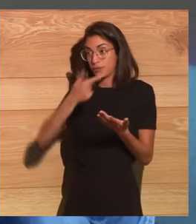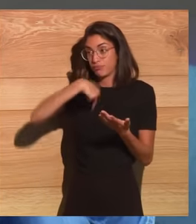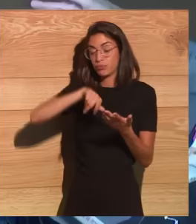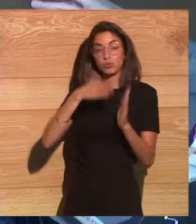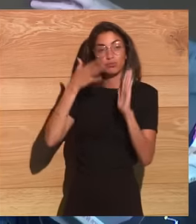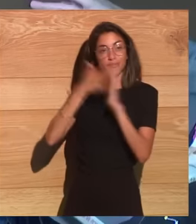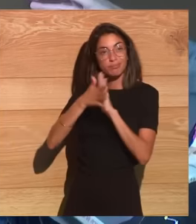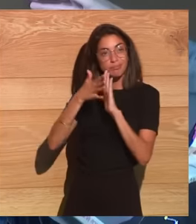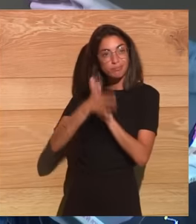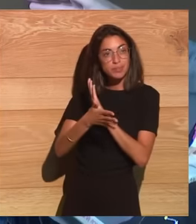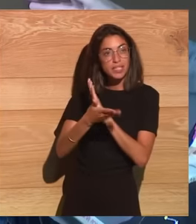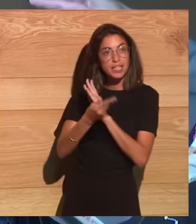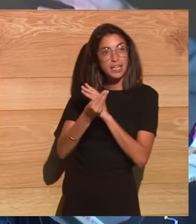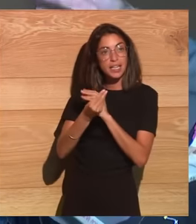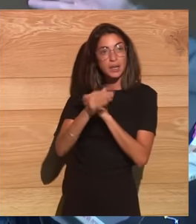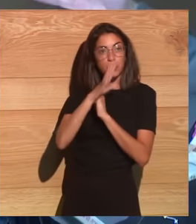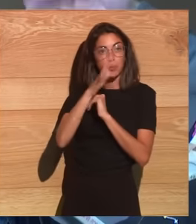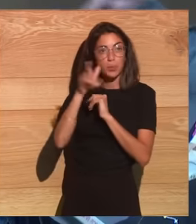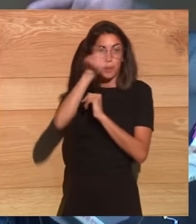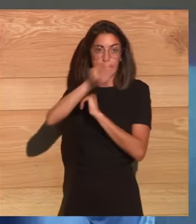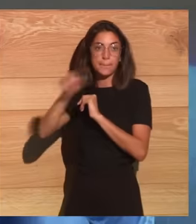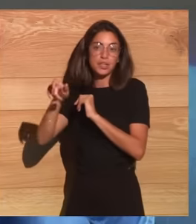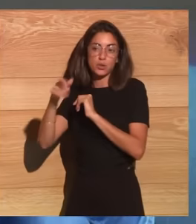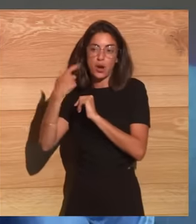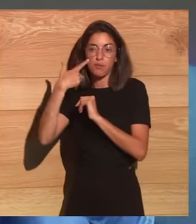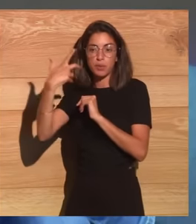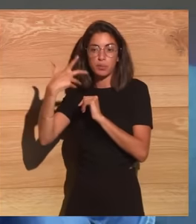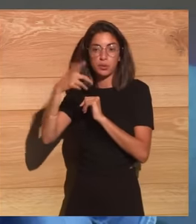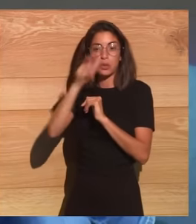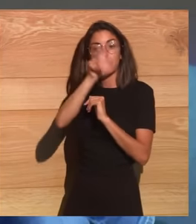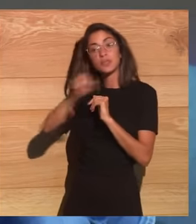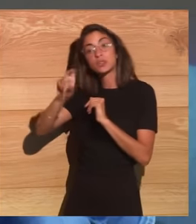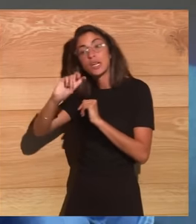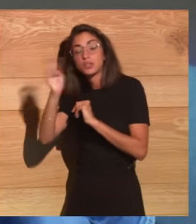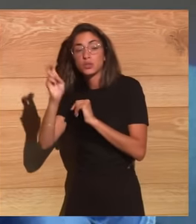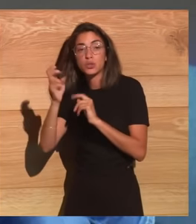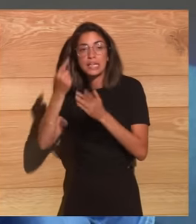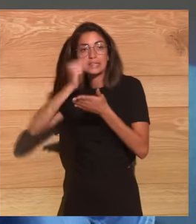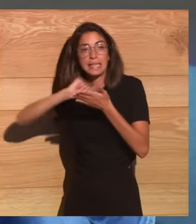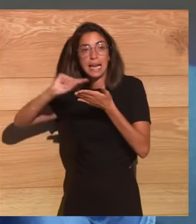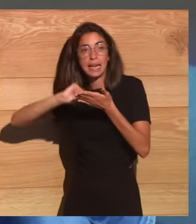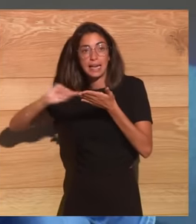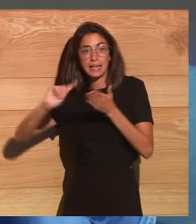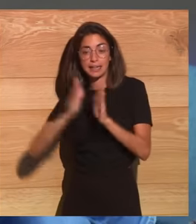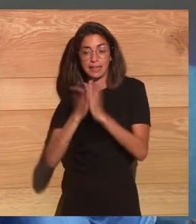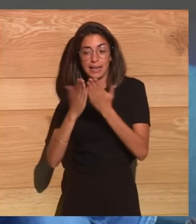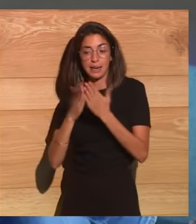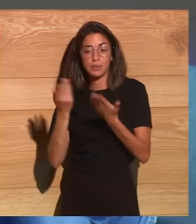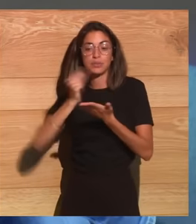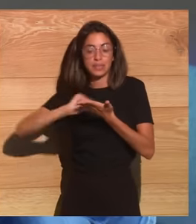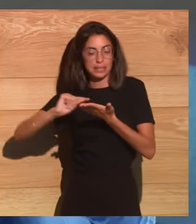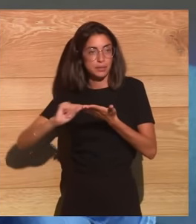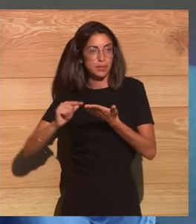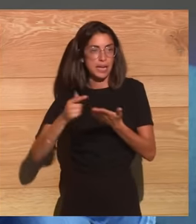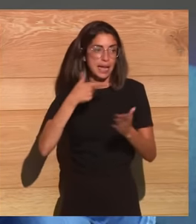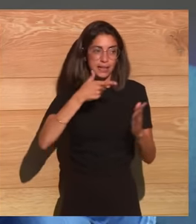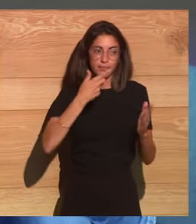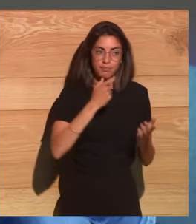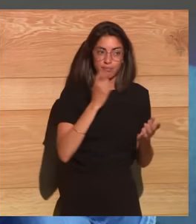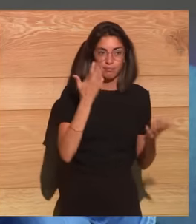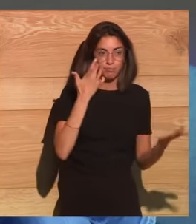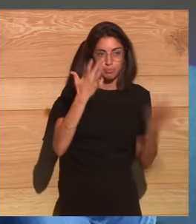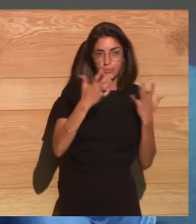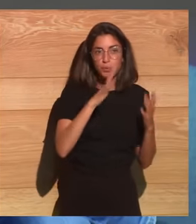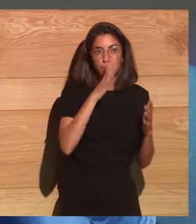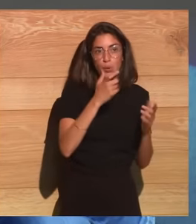No, sí, hay celebridades a las que les escriben en el libro, eso es así. Es obvio. Es así. Y eso se percibe en todo. Se percibe en la prosa y en la sintaxis y en que, en fin,